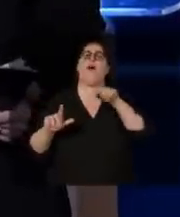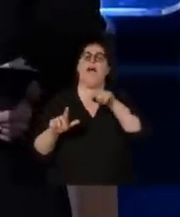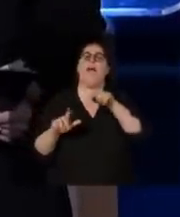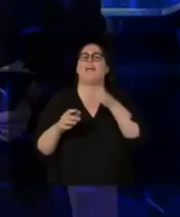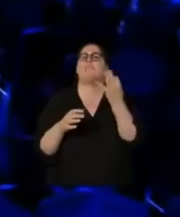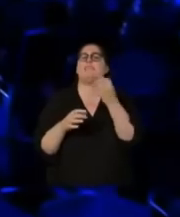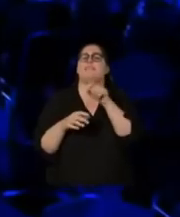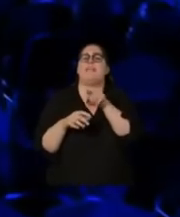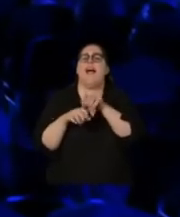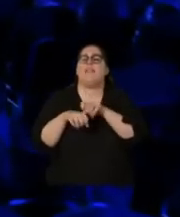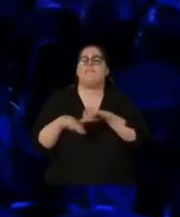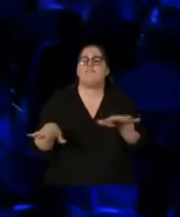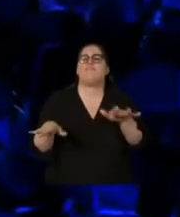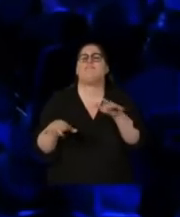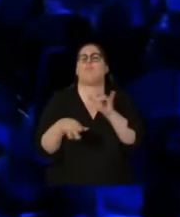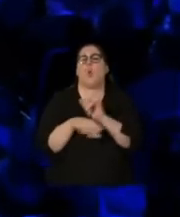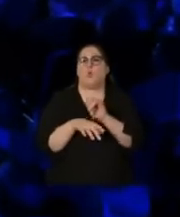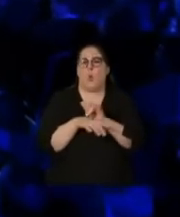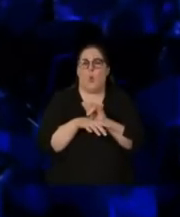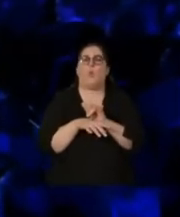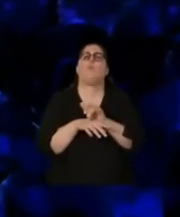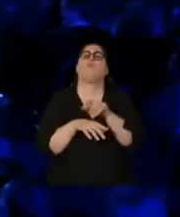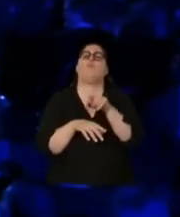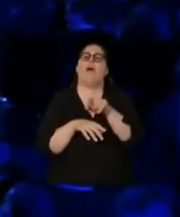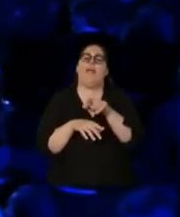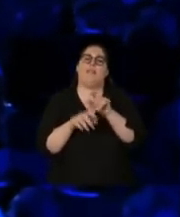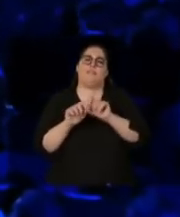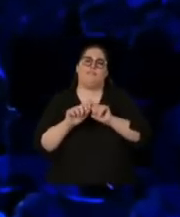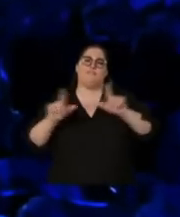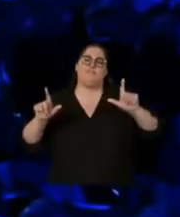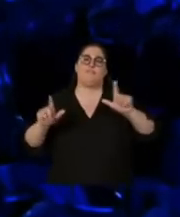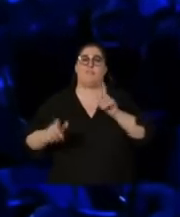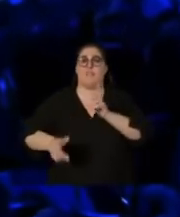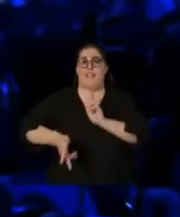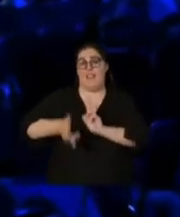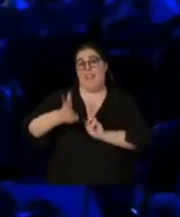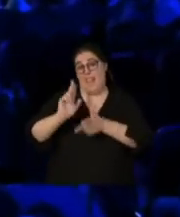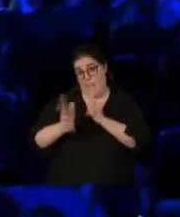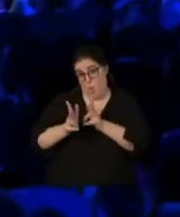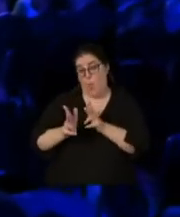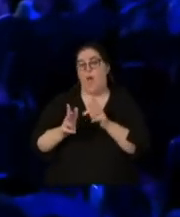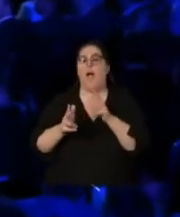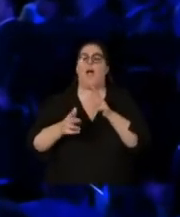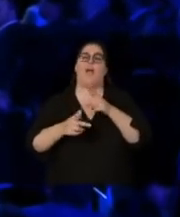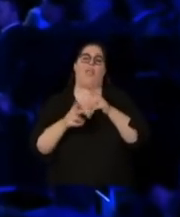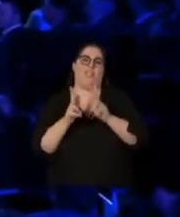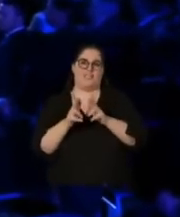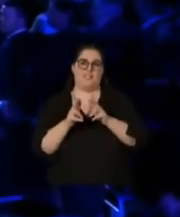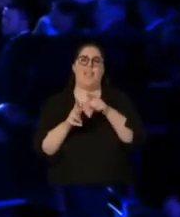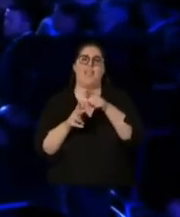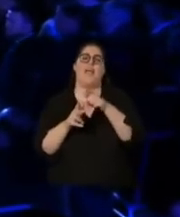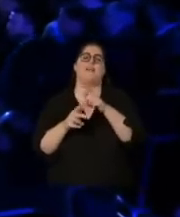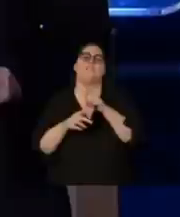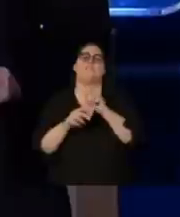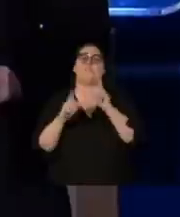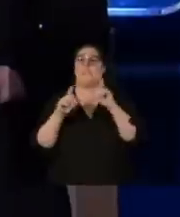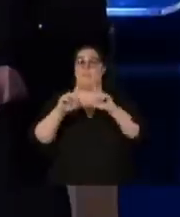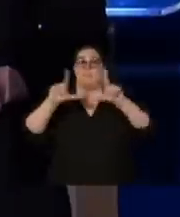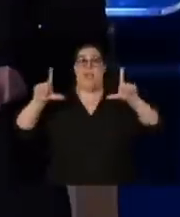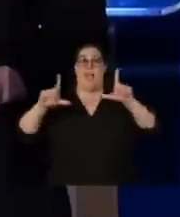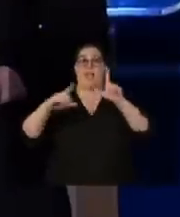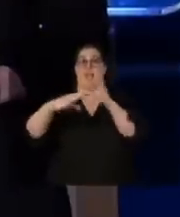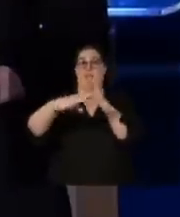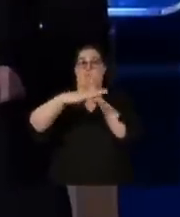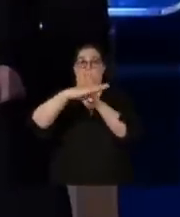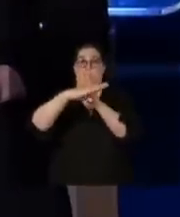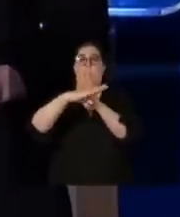transmisión especial vía YouTube donde van a tener lenguaje o lengua de señas en una imagen igual a la que verán